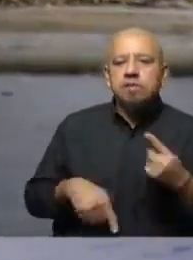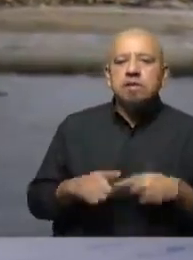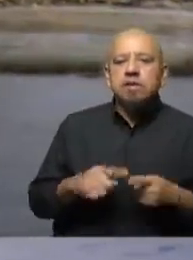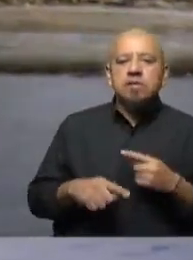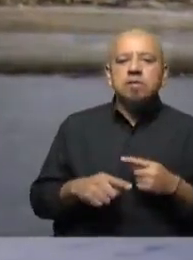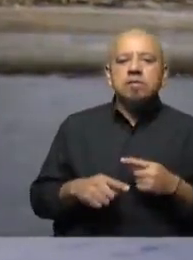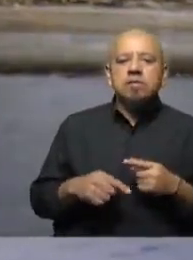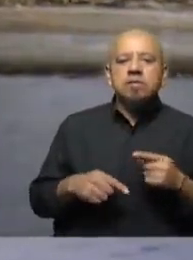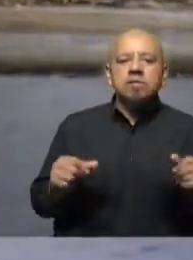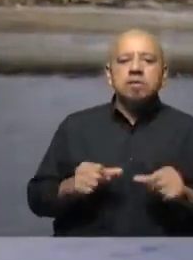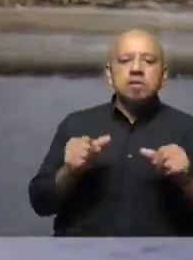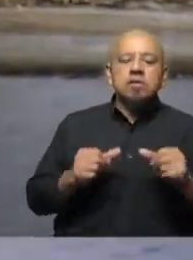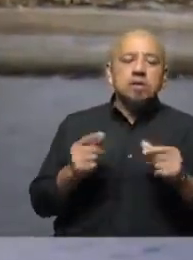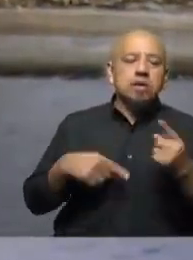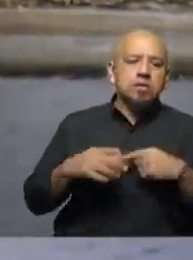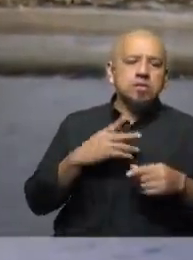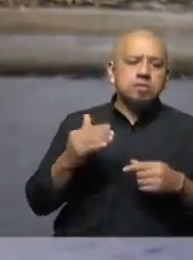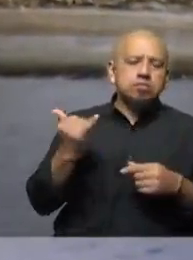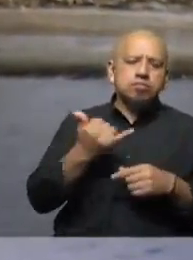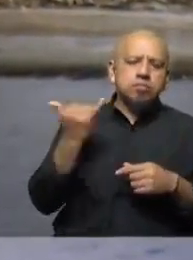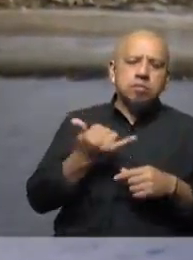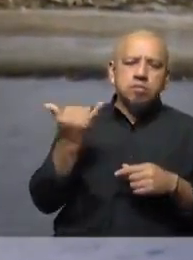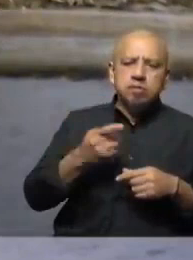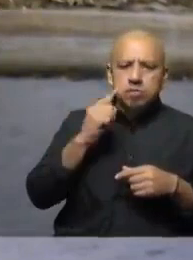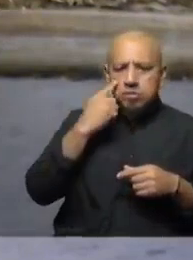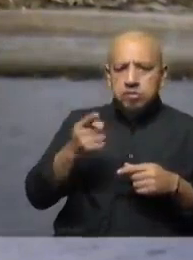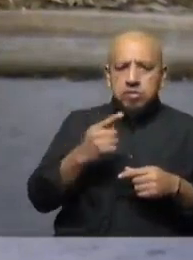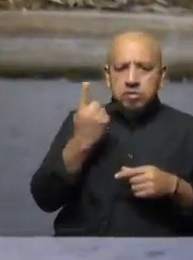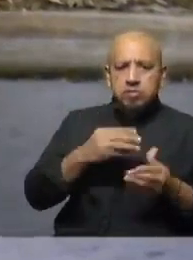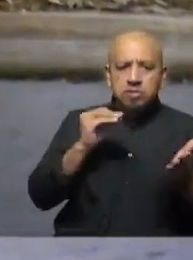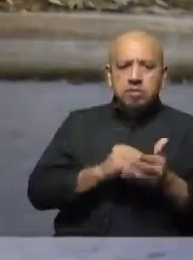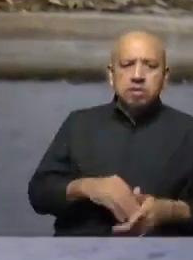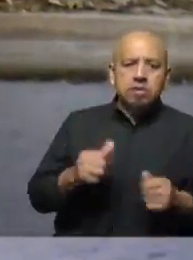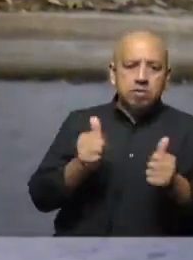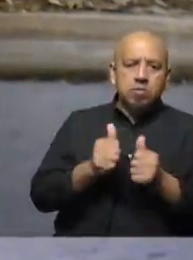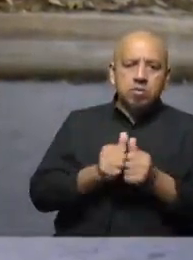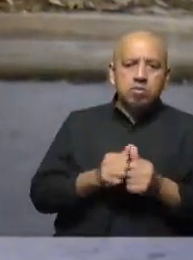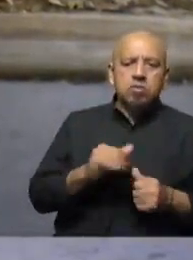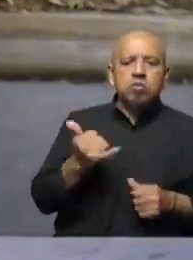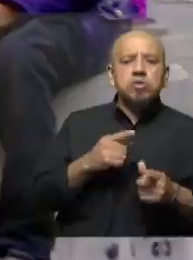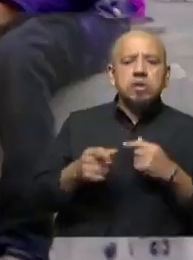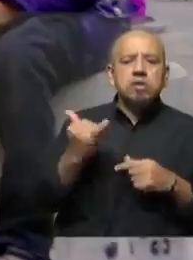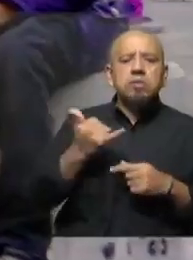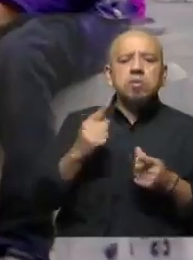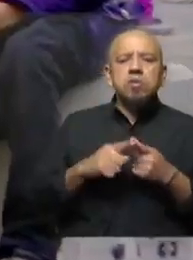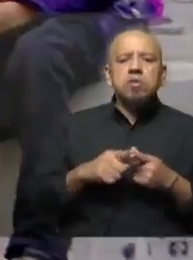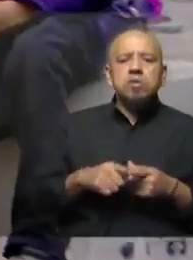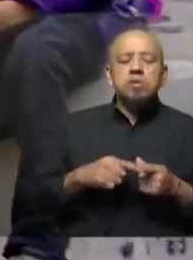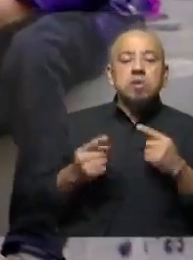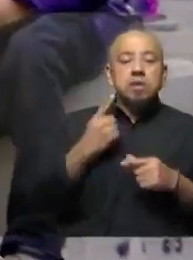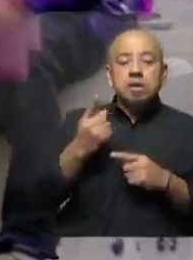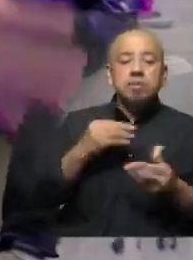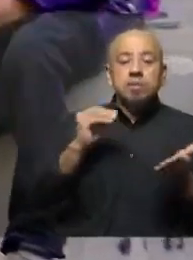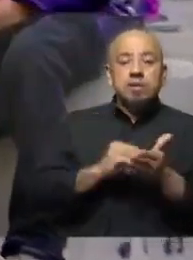decidan hacer un show? Porque se conocen hace tiempo, ¿esta es la primera vez que hacen un show juntos o esto ya ha sucedido? Es la primera vez que hacemos un